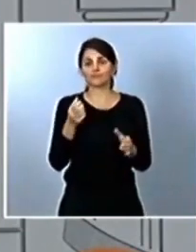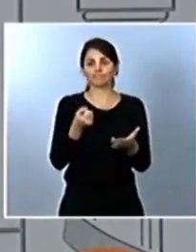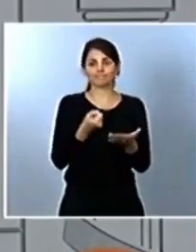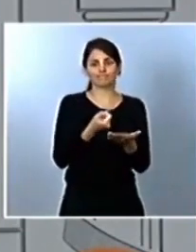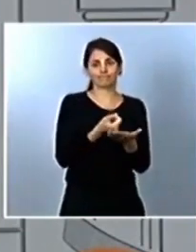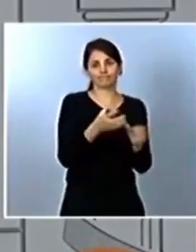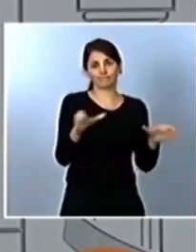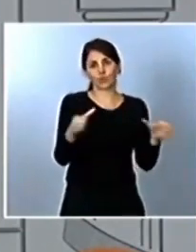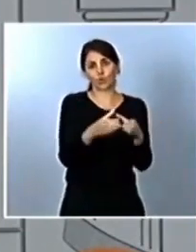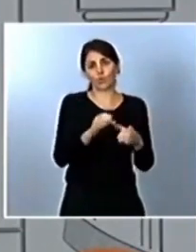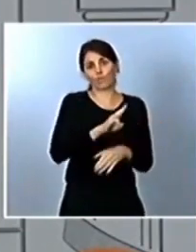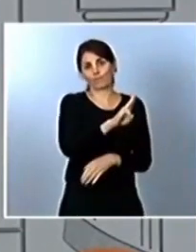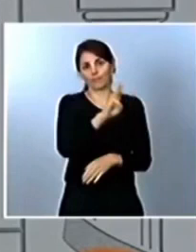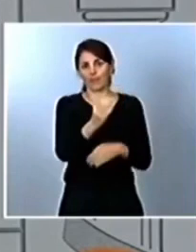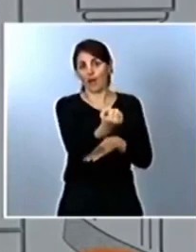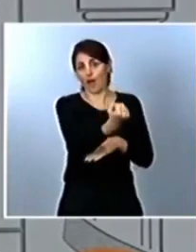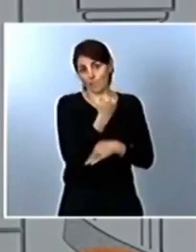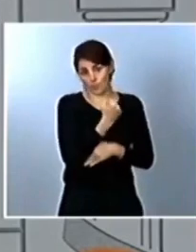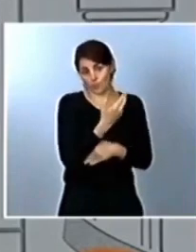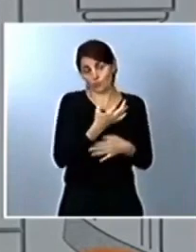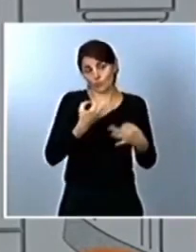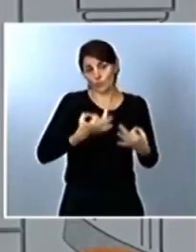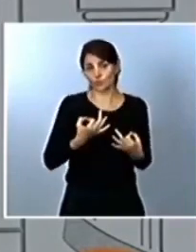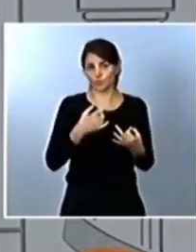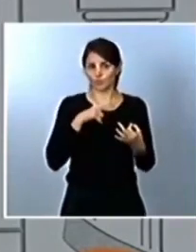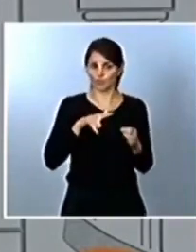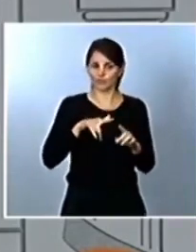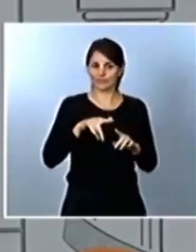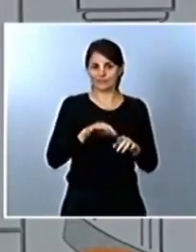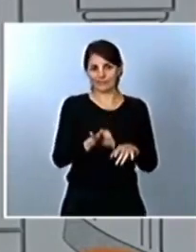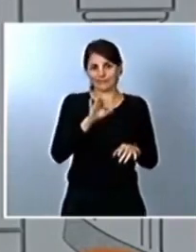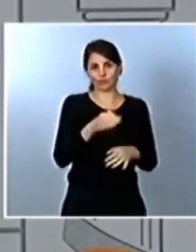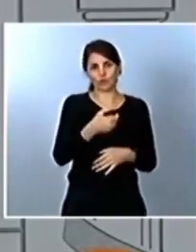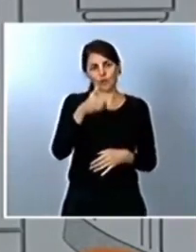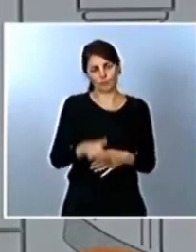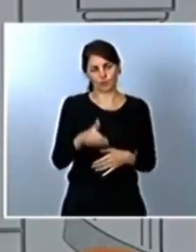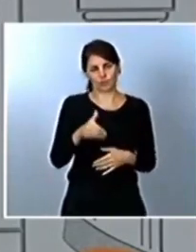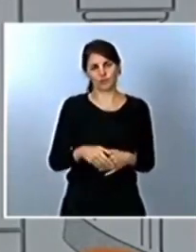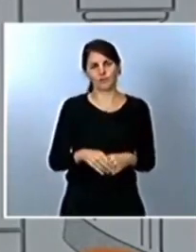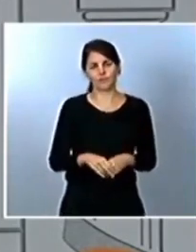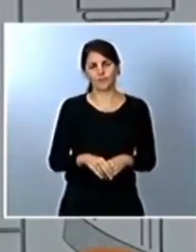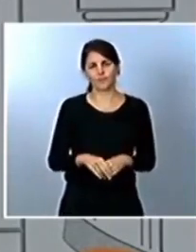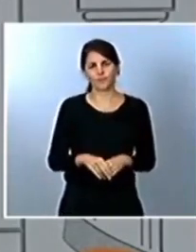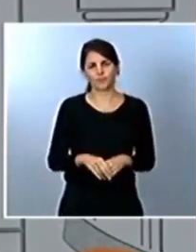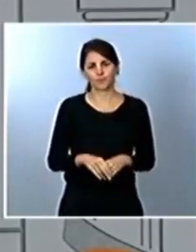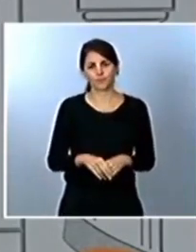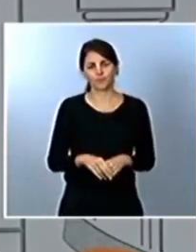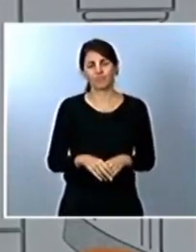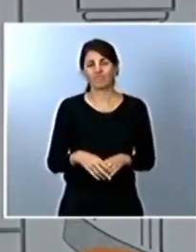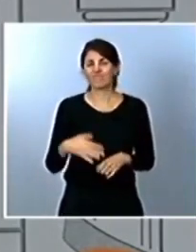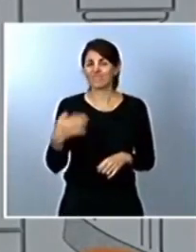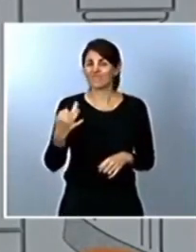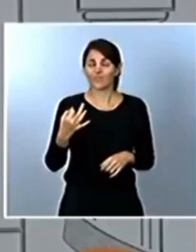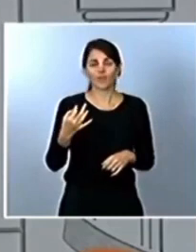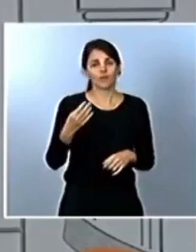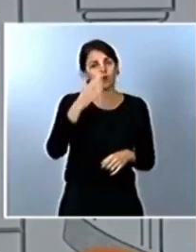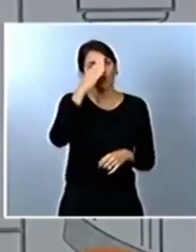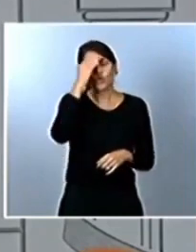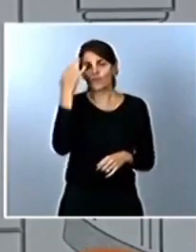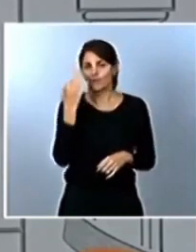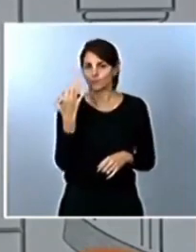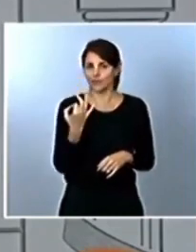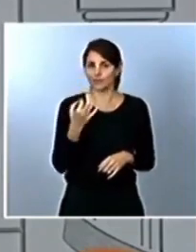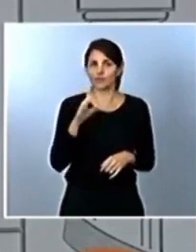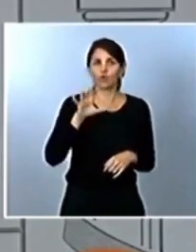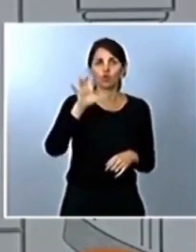Popular en esta tan importante decisión. No olvidemos que hay comunidades autónomas que también tienen ejecutivos